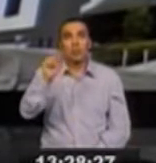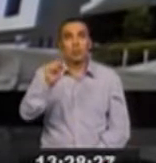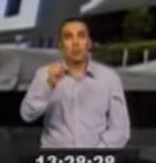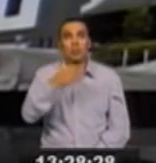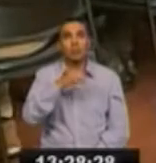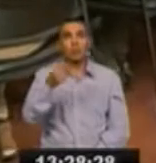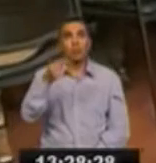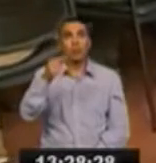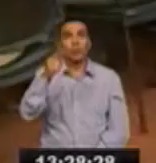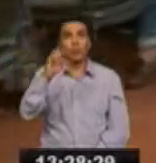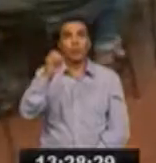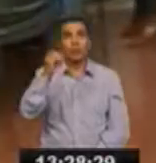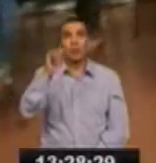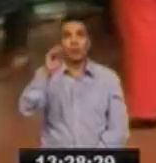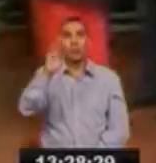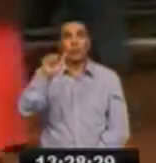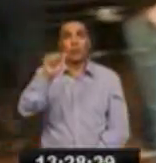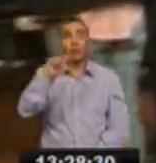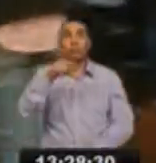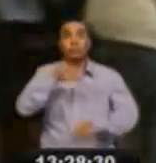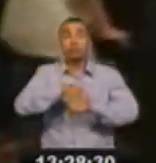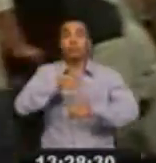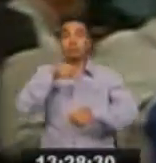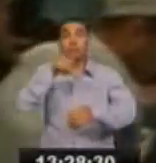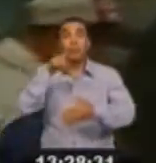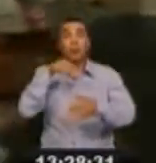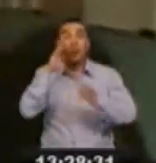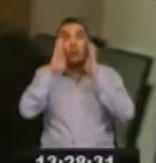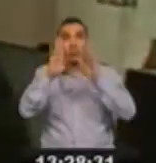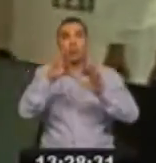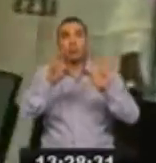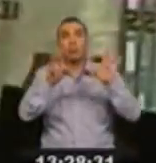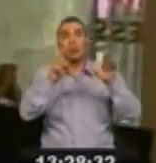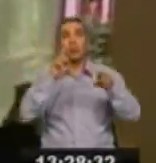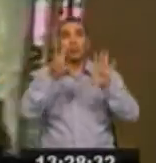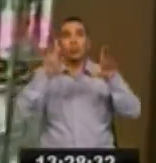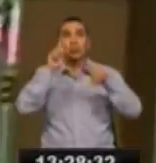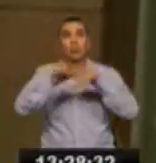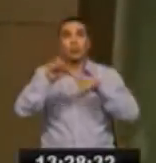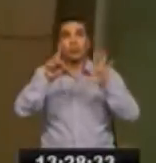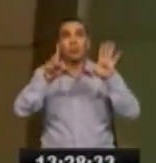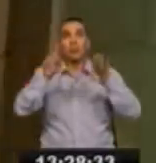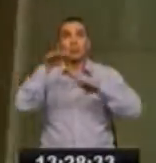y Cayambe. El horario de atención es de 8 a 17 horas. El servicio